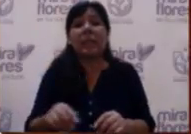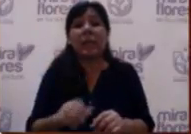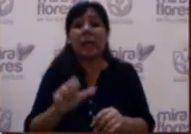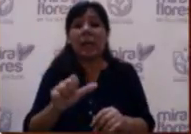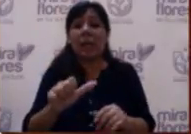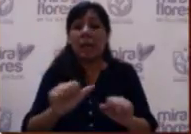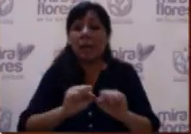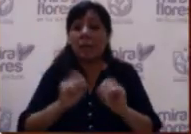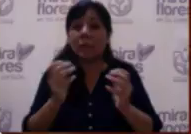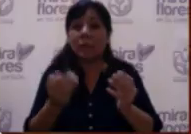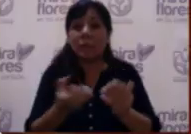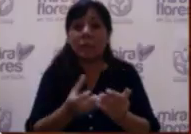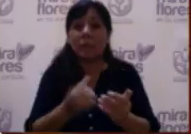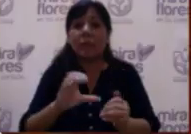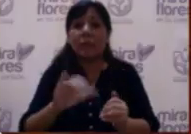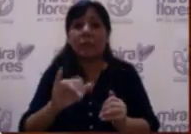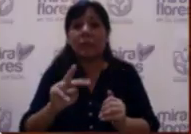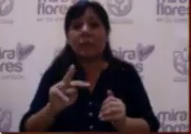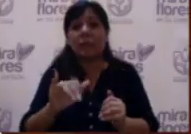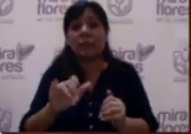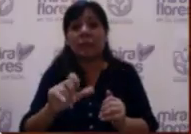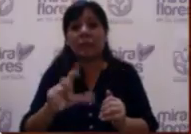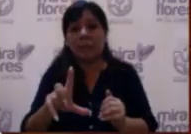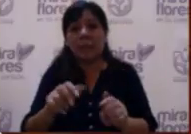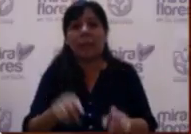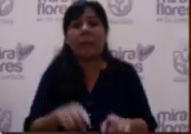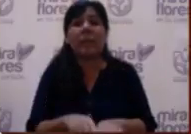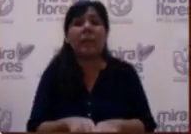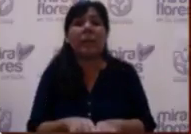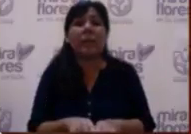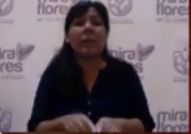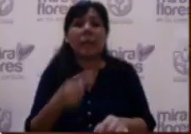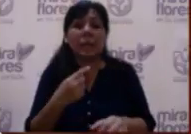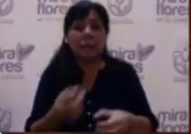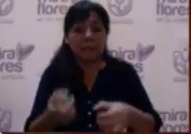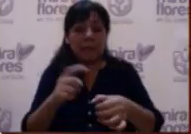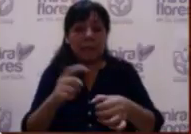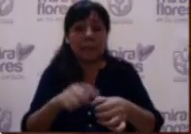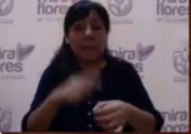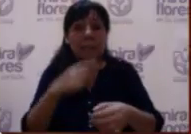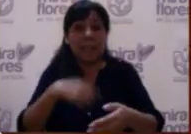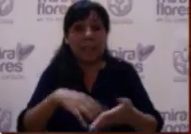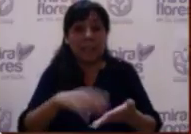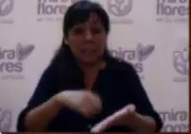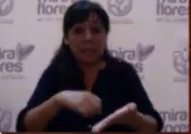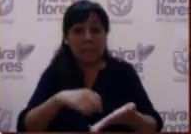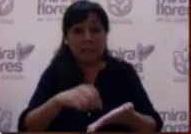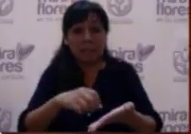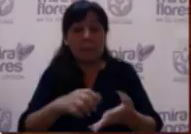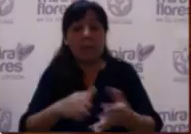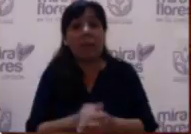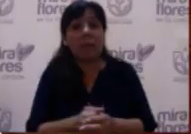e Intercambio AISEC en el Perú, el mismo que forma parte integrante del presente acuerdo. Al debate.